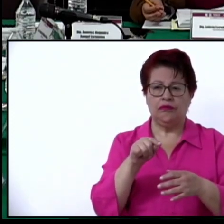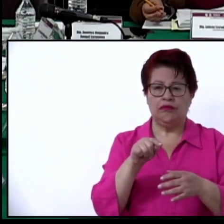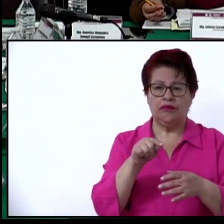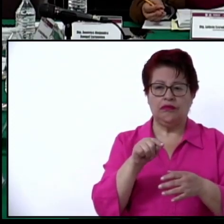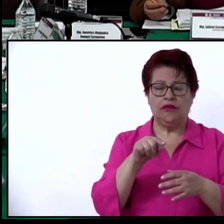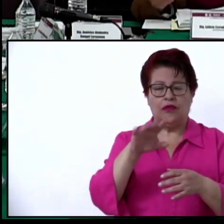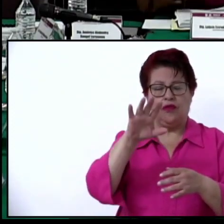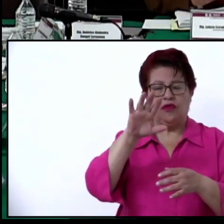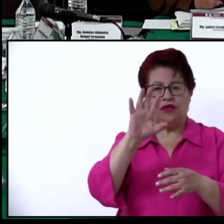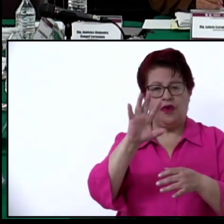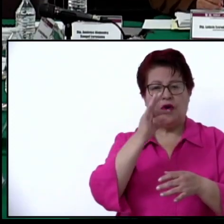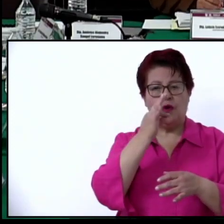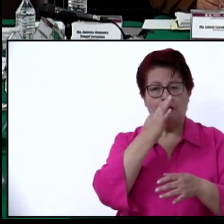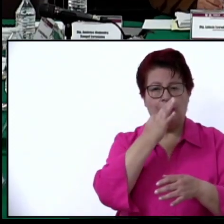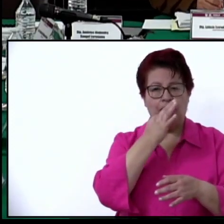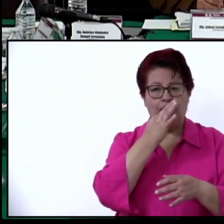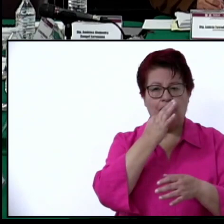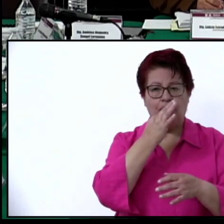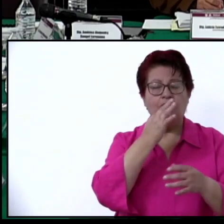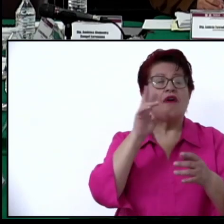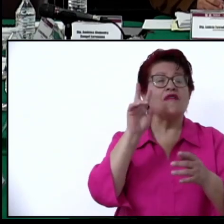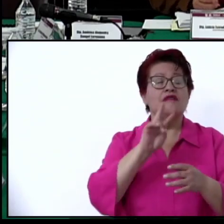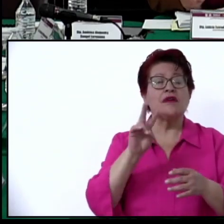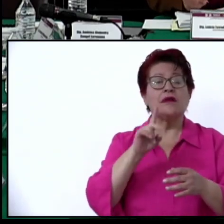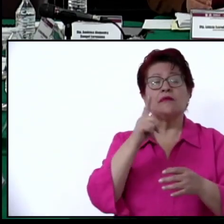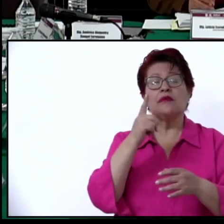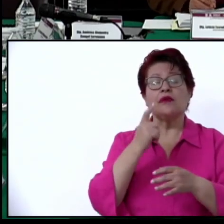con 5 minutos del viernes